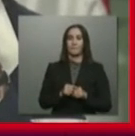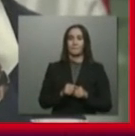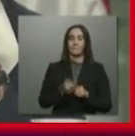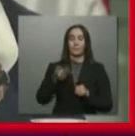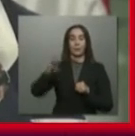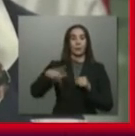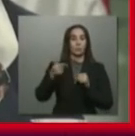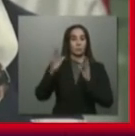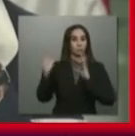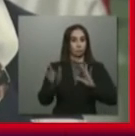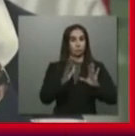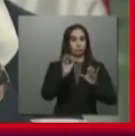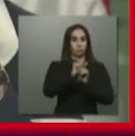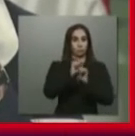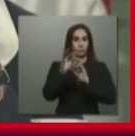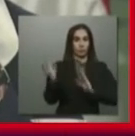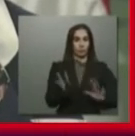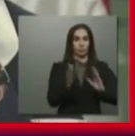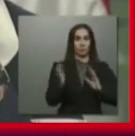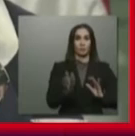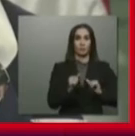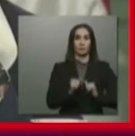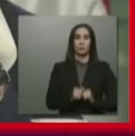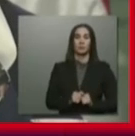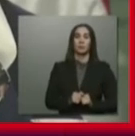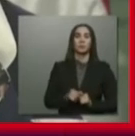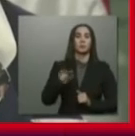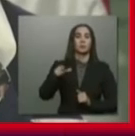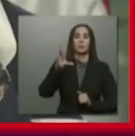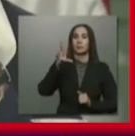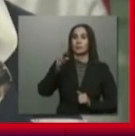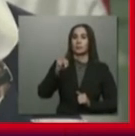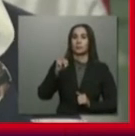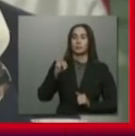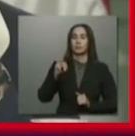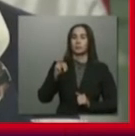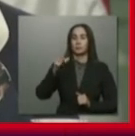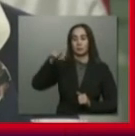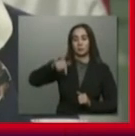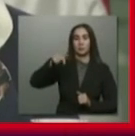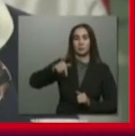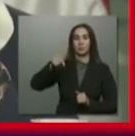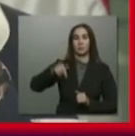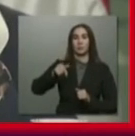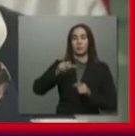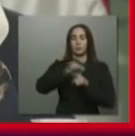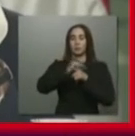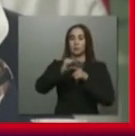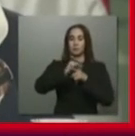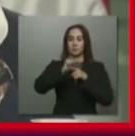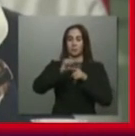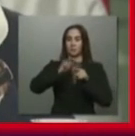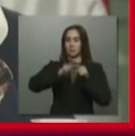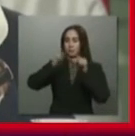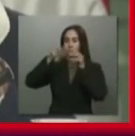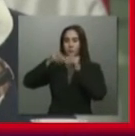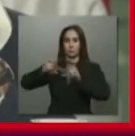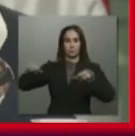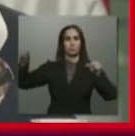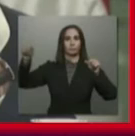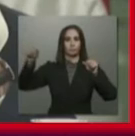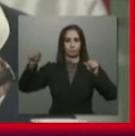cuatro de los cinco muchachos se levantan temprano entonces la canasta familiar todos los días tuve mamá ahora en diciembre y tienen que buscar